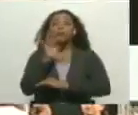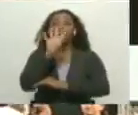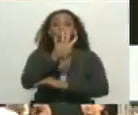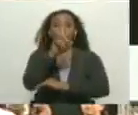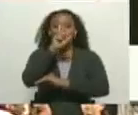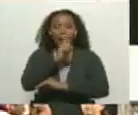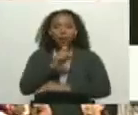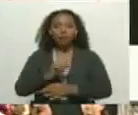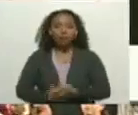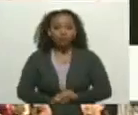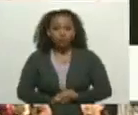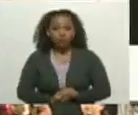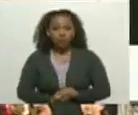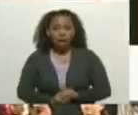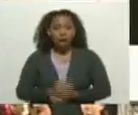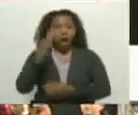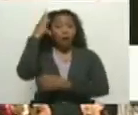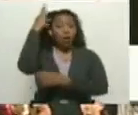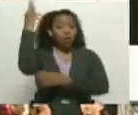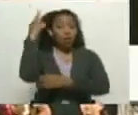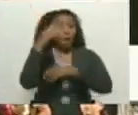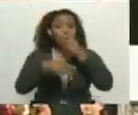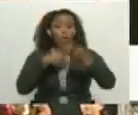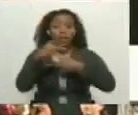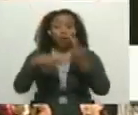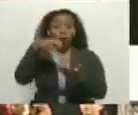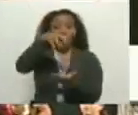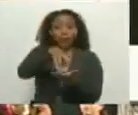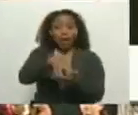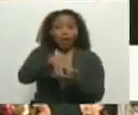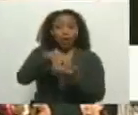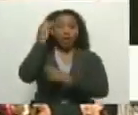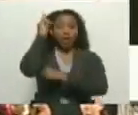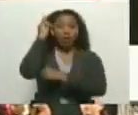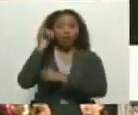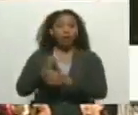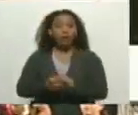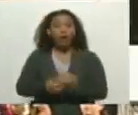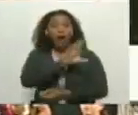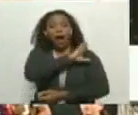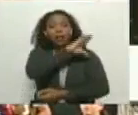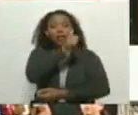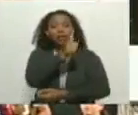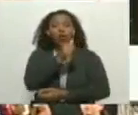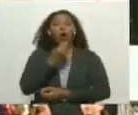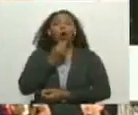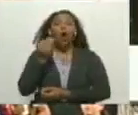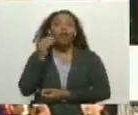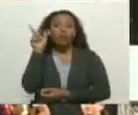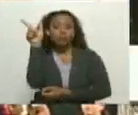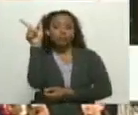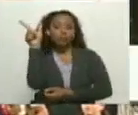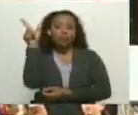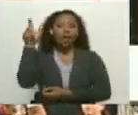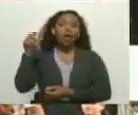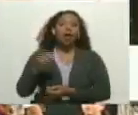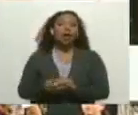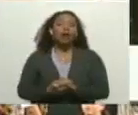4 años, al Consejo Político del Estado, a la dirección de la JPSUV, para nosotros